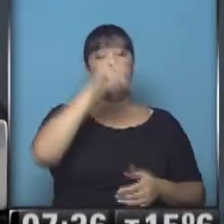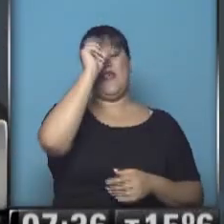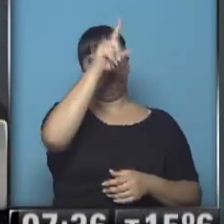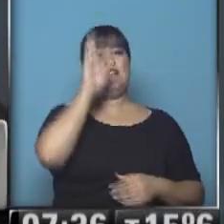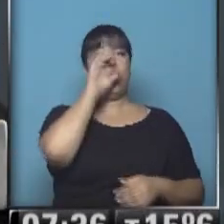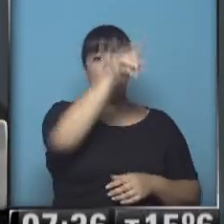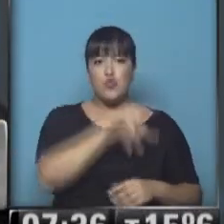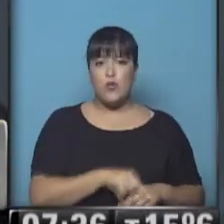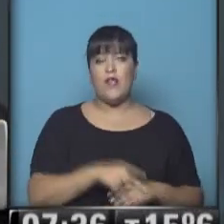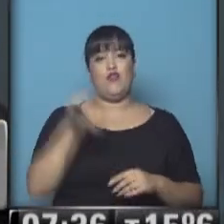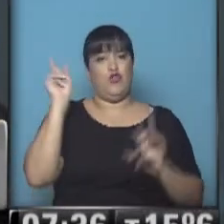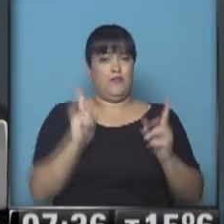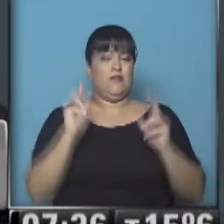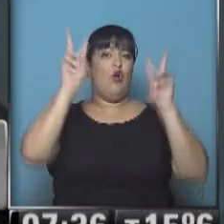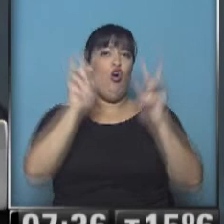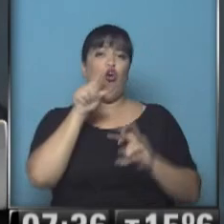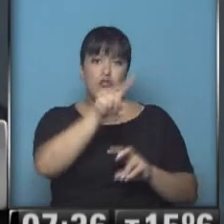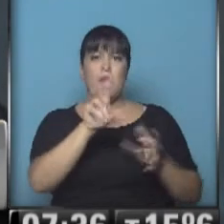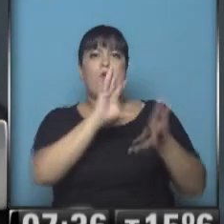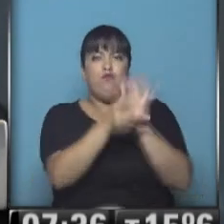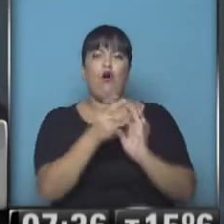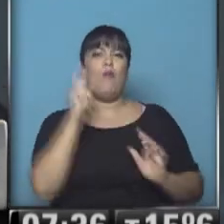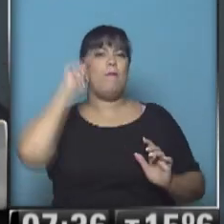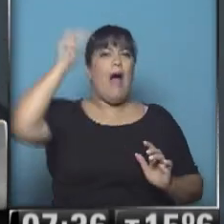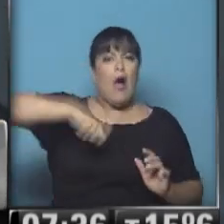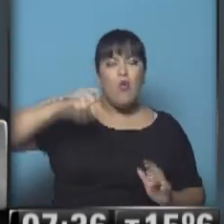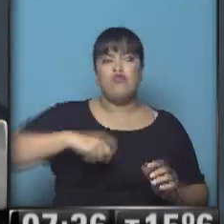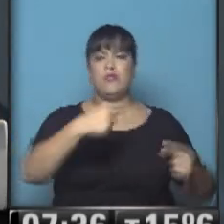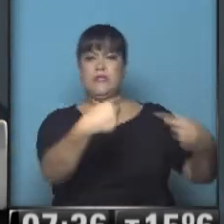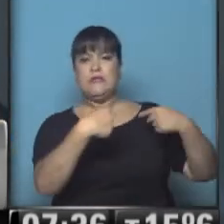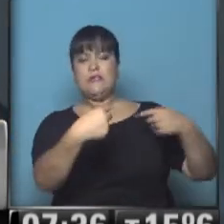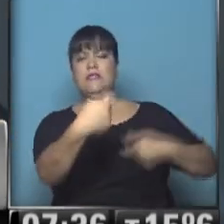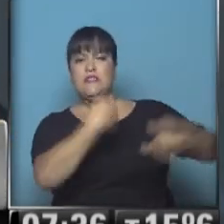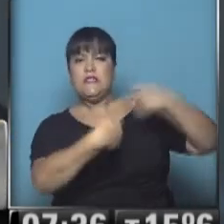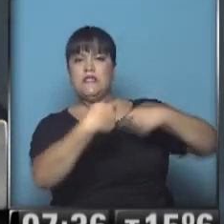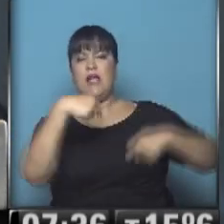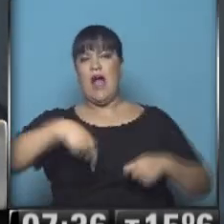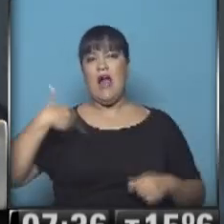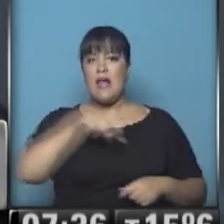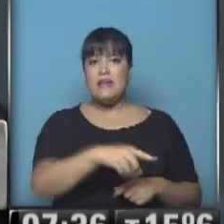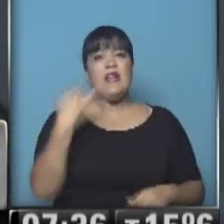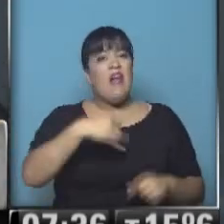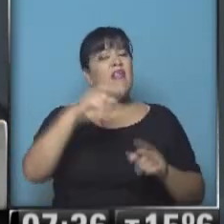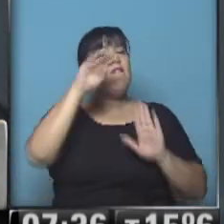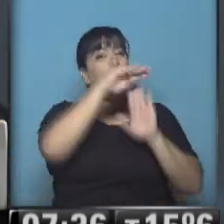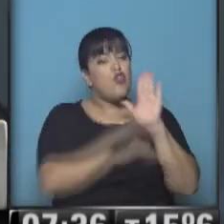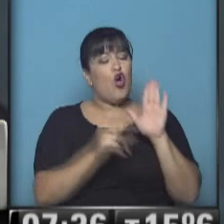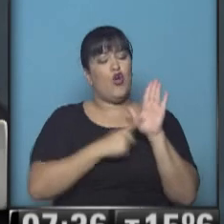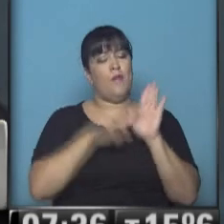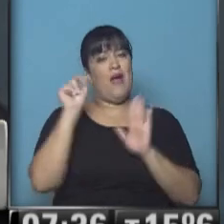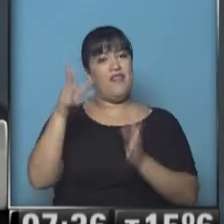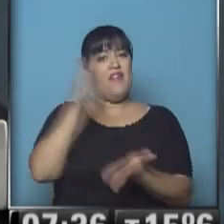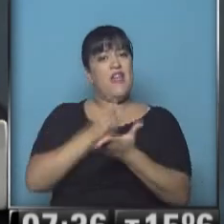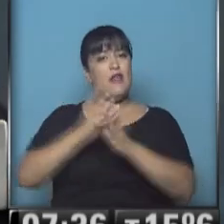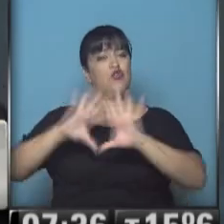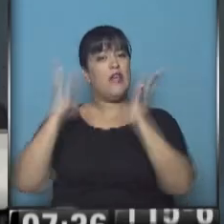frente a este nuevo acoso judicial de los fondos buitres respeten las normas de derecho internacional que protegen